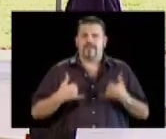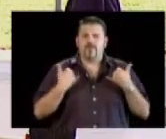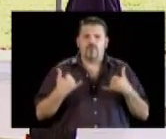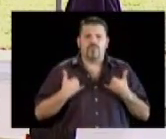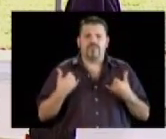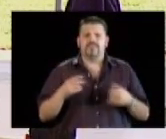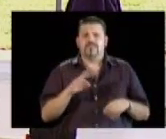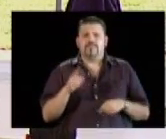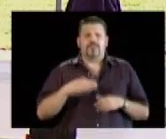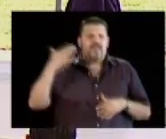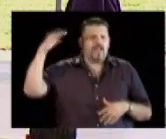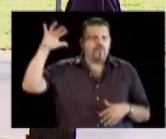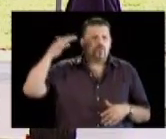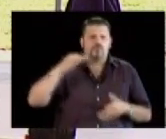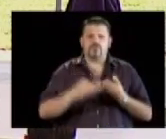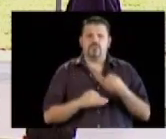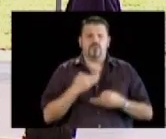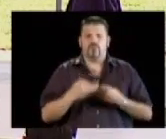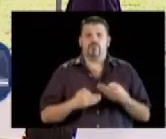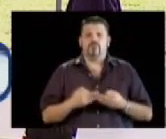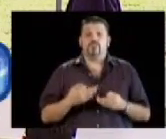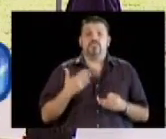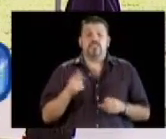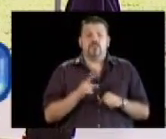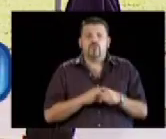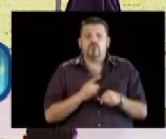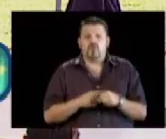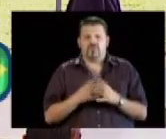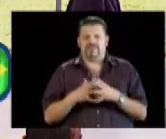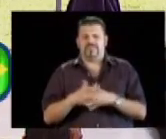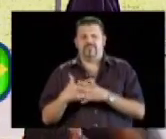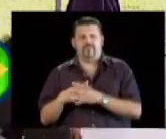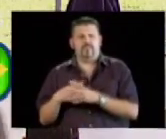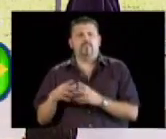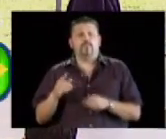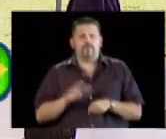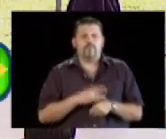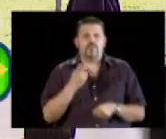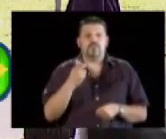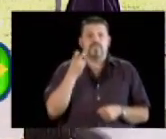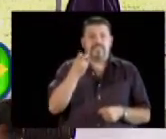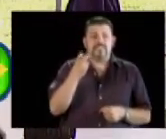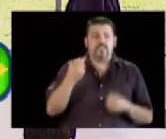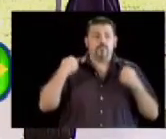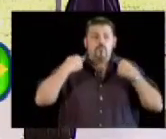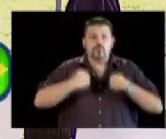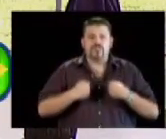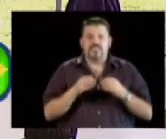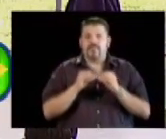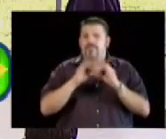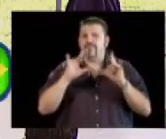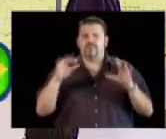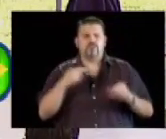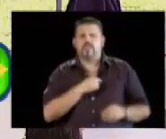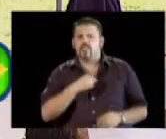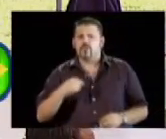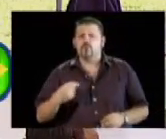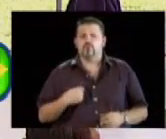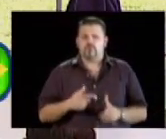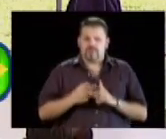adultos, etcétera, de todos colores y sabores. Bueno, colores, combinaciones. Pero esta mochila maravillosa es con la que empezamos toda esta